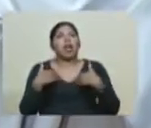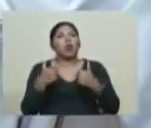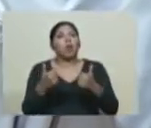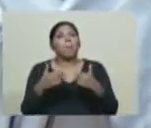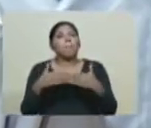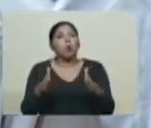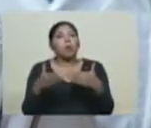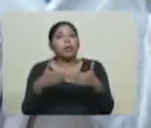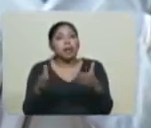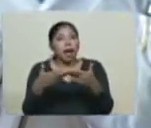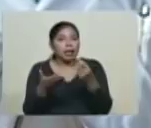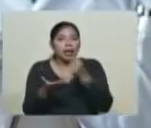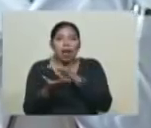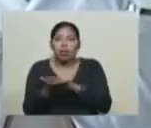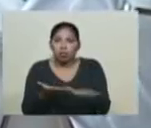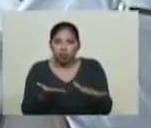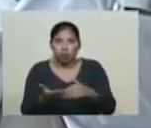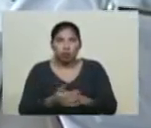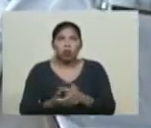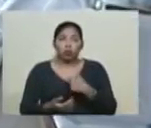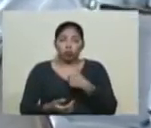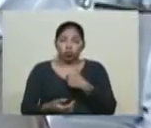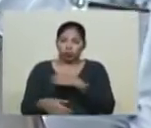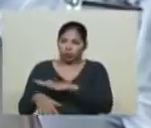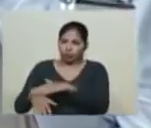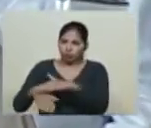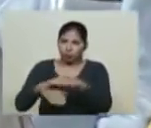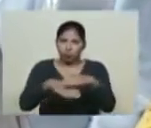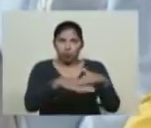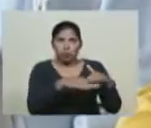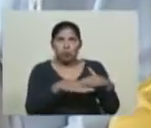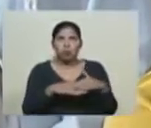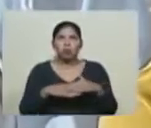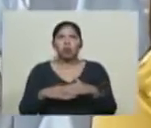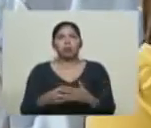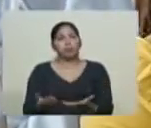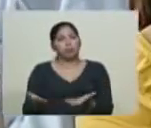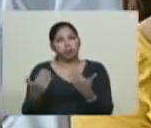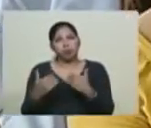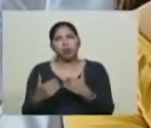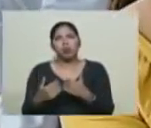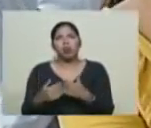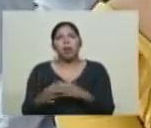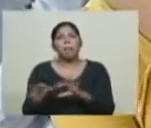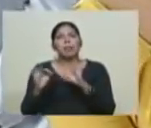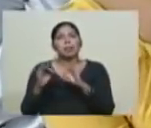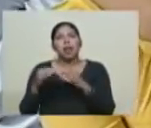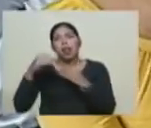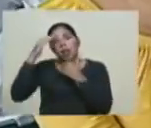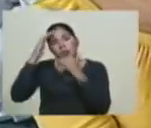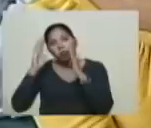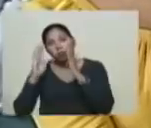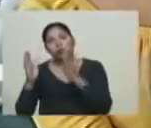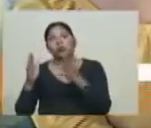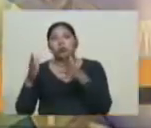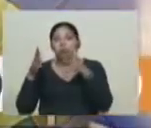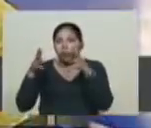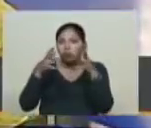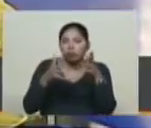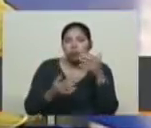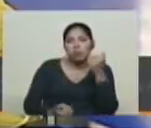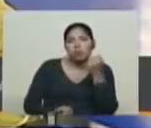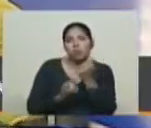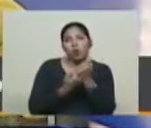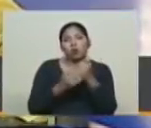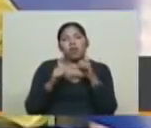Y yo he solicitado de manera muy especial la asesoría, el apoyo, la ayuda permanente, porque tengo